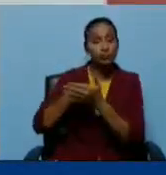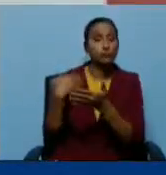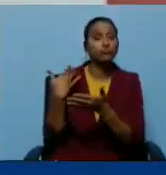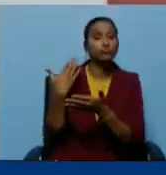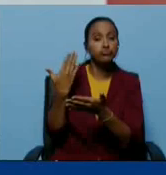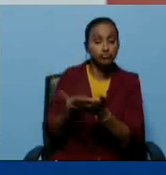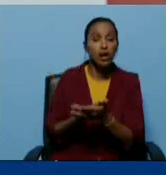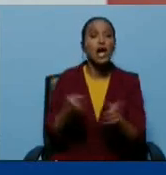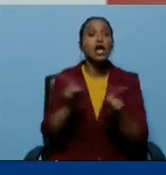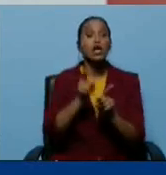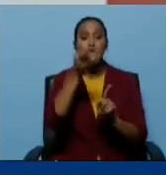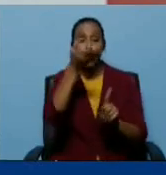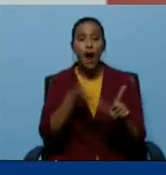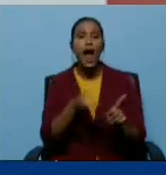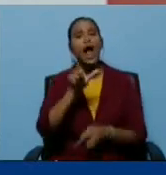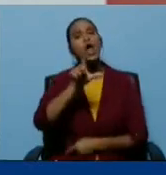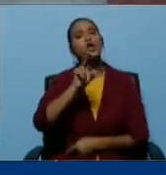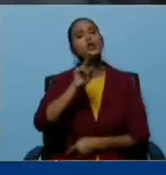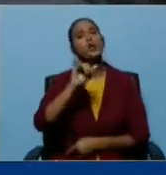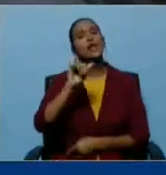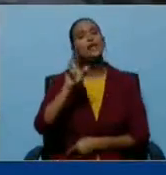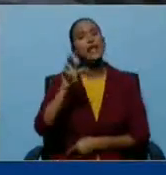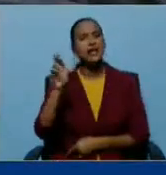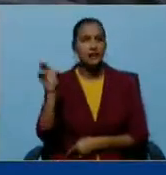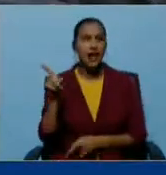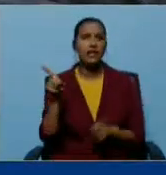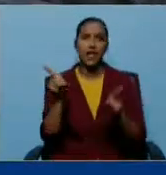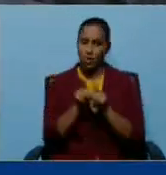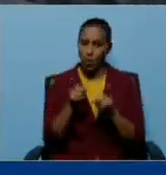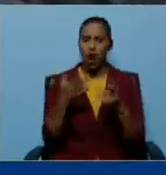Reyes Reyes, igual que nosotros, pues.